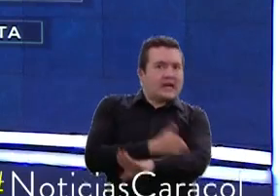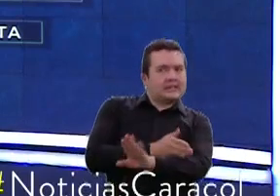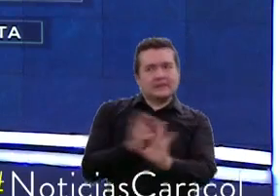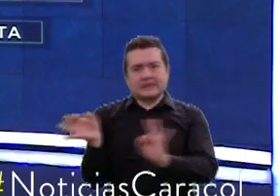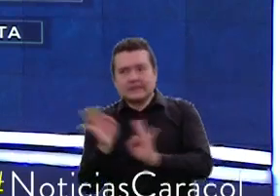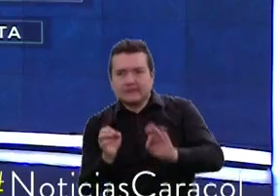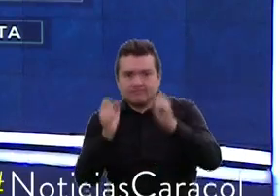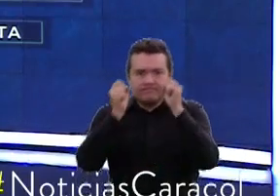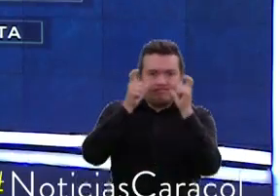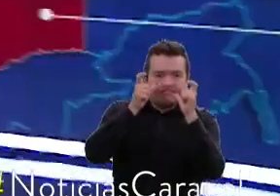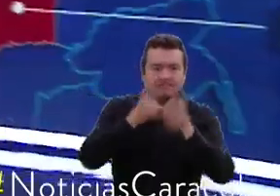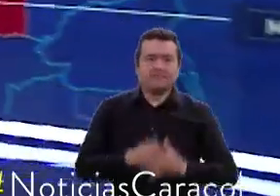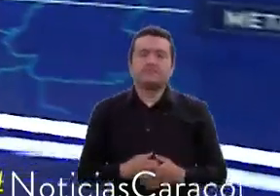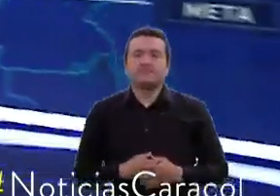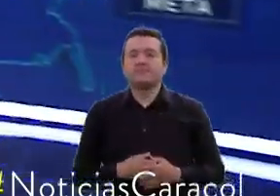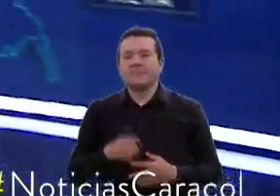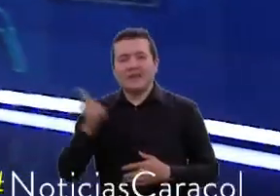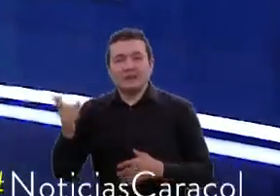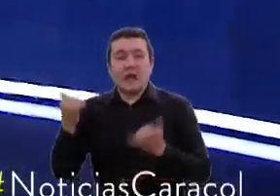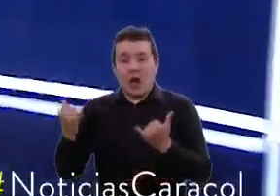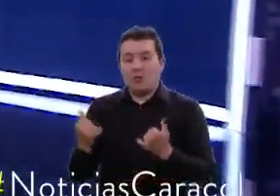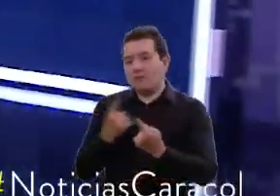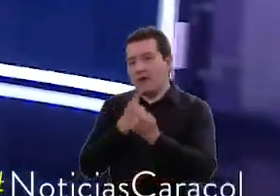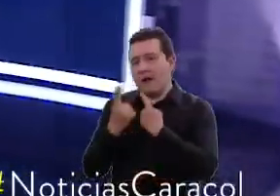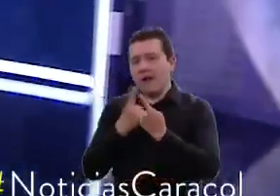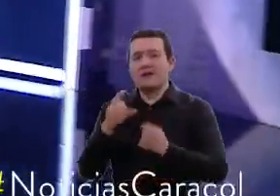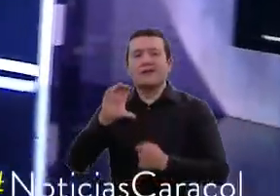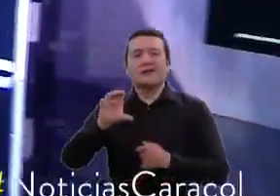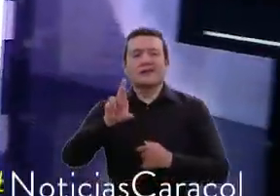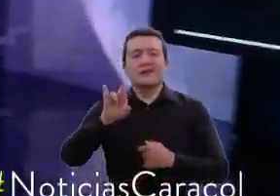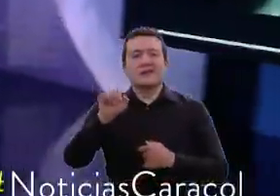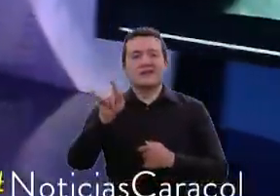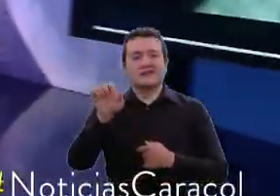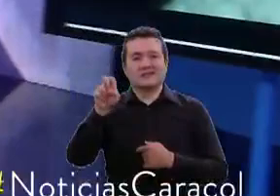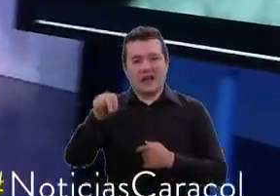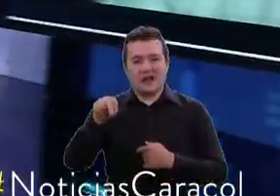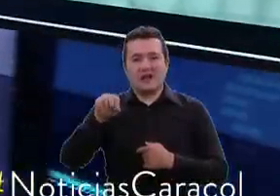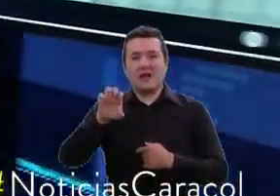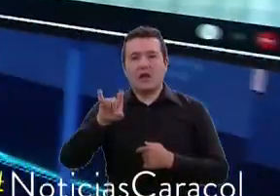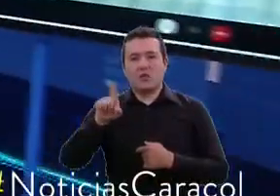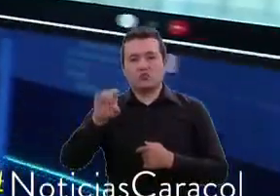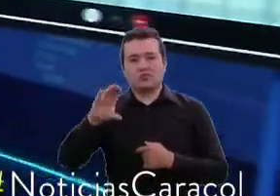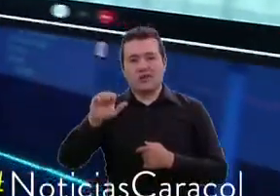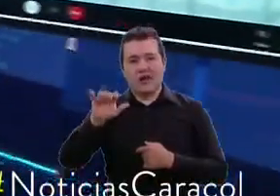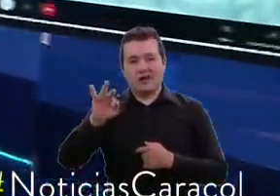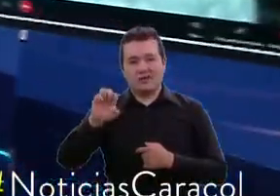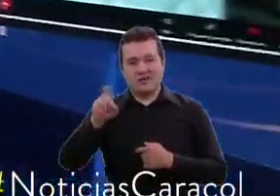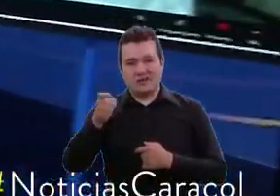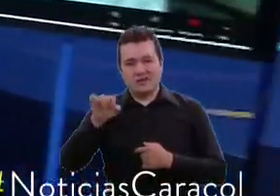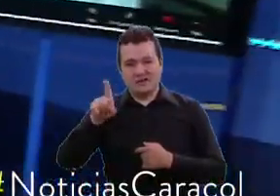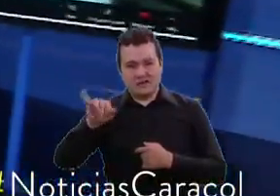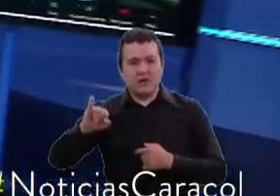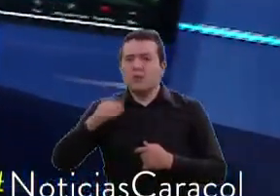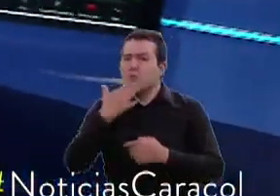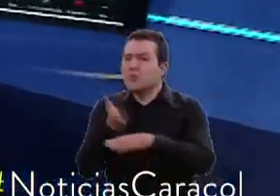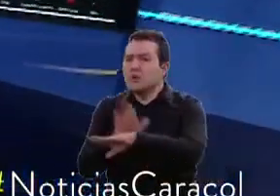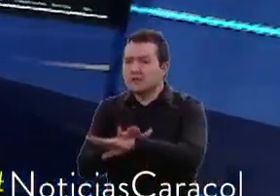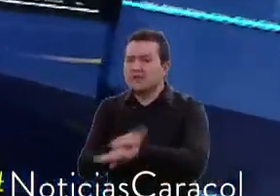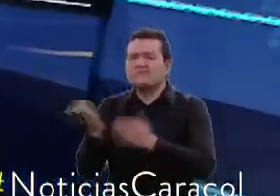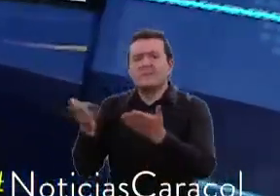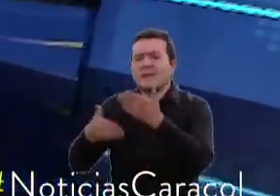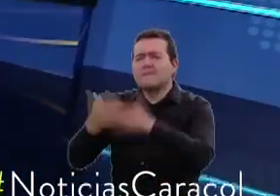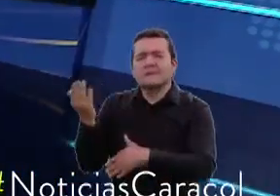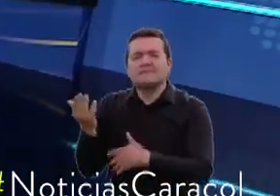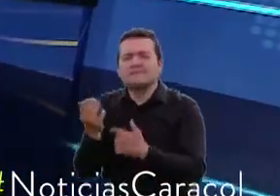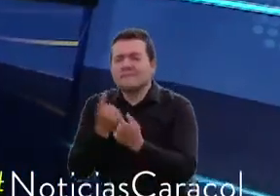Bien, para ampliar ese tema nos acompaña el meteorólogo Cristian Euskategui. Cristian, buenas tardes. Comencemos hablando de la evolución que ha